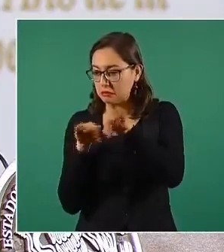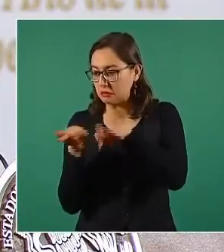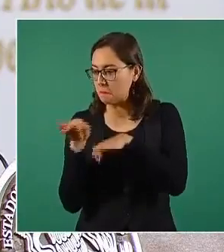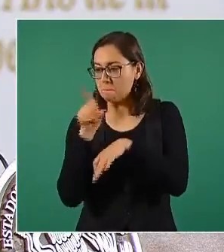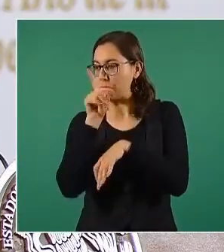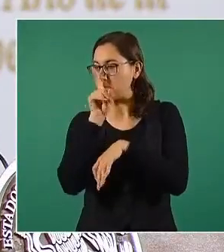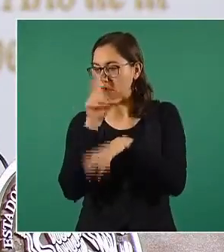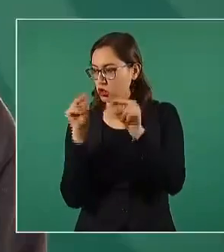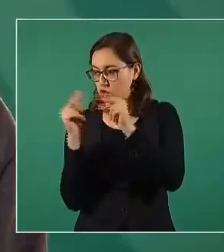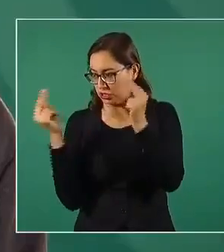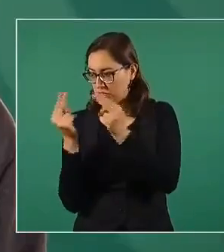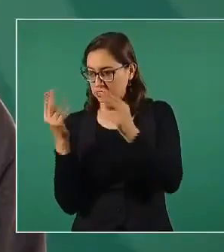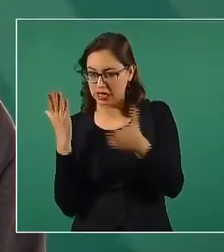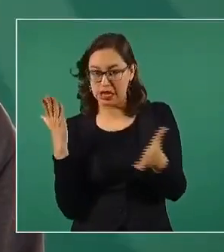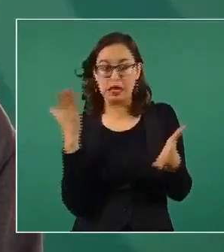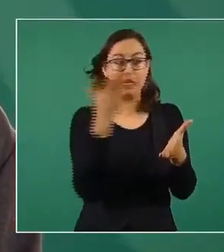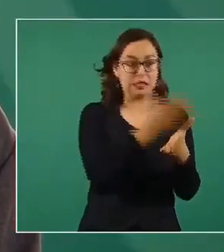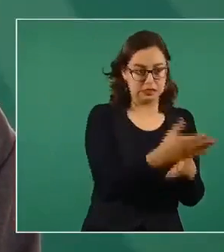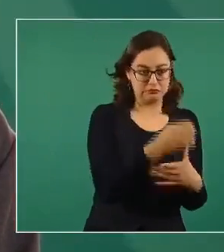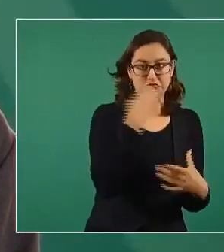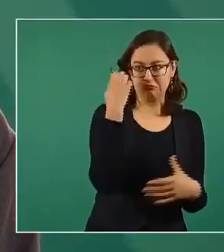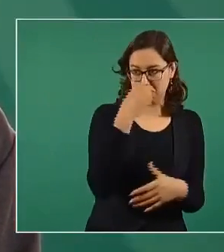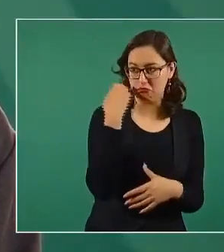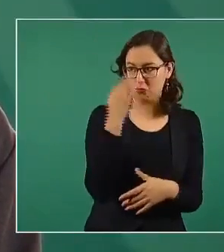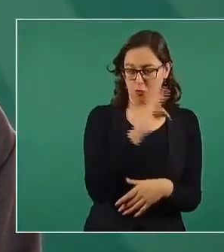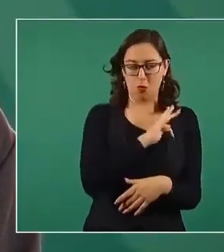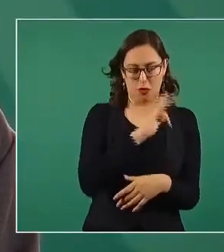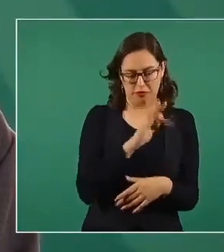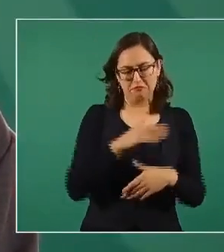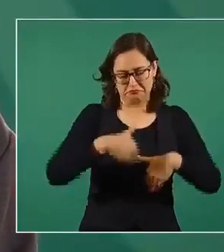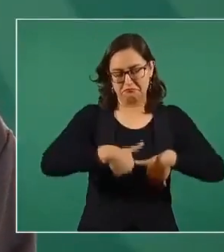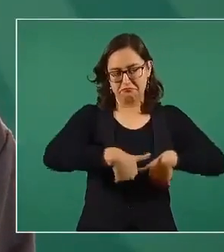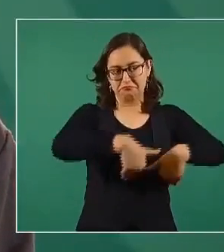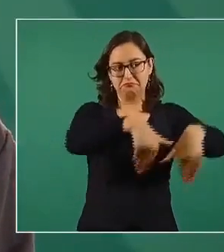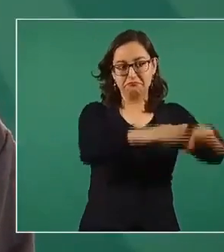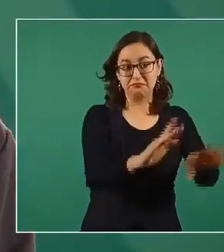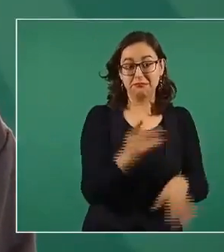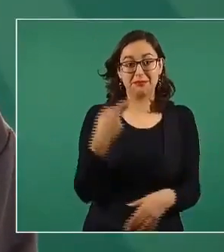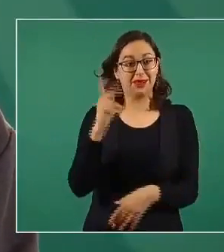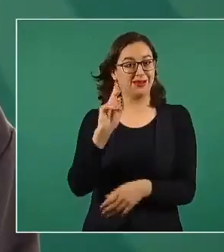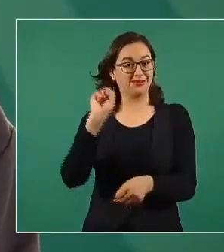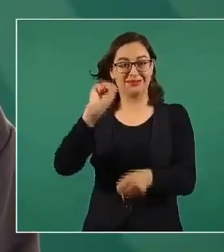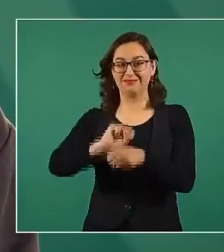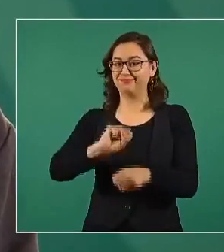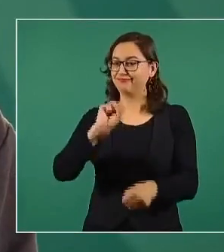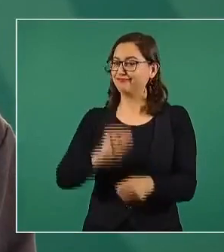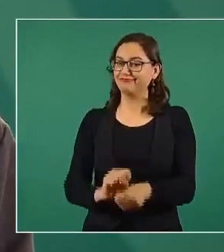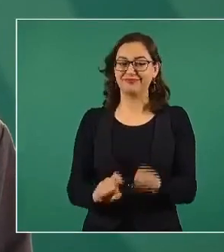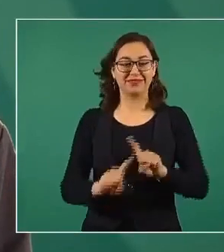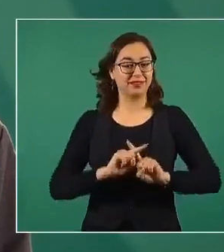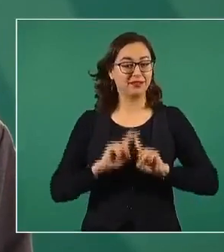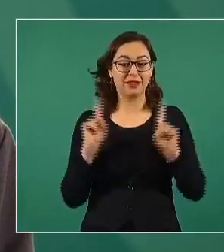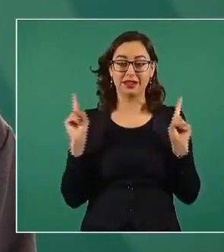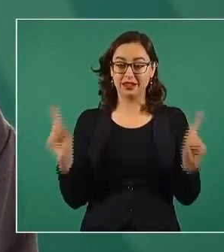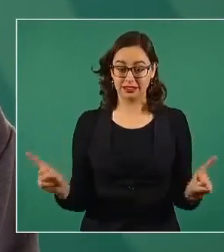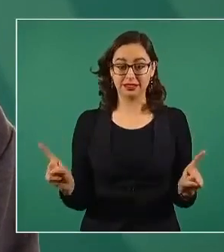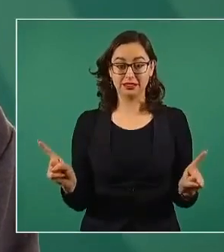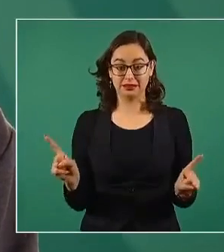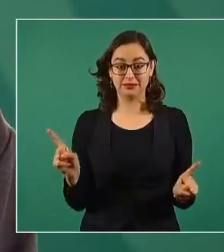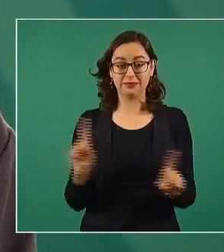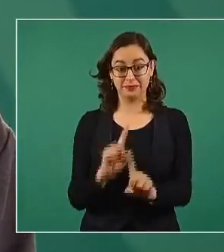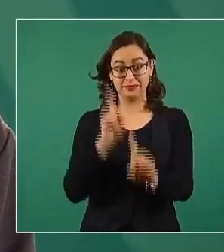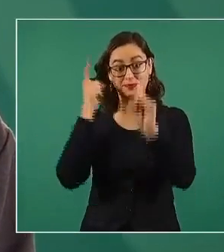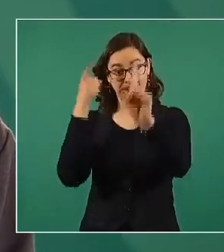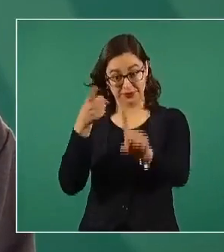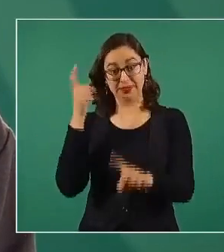los adultos, ya en una secundaria el desafío era mayor. Y la manera que se